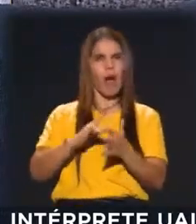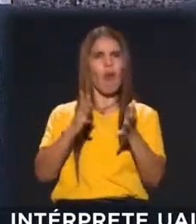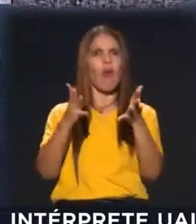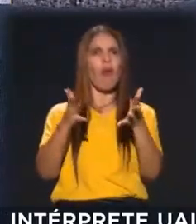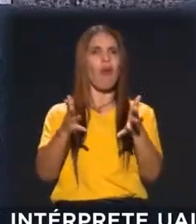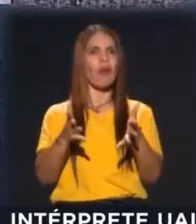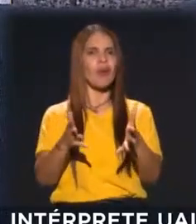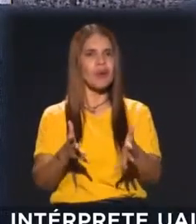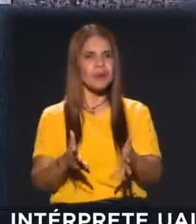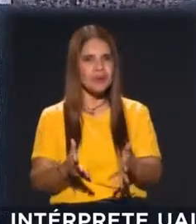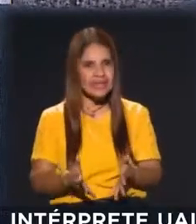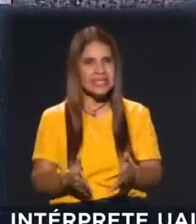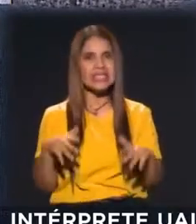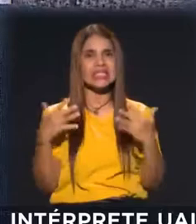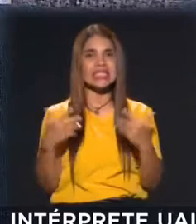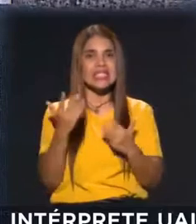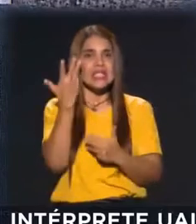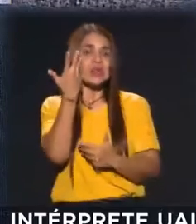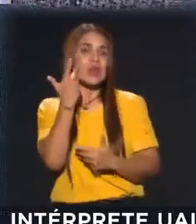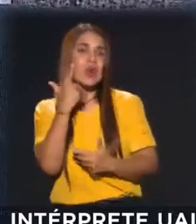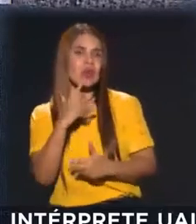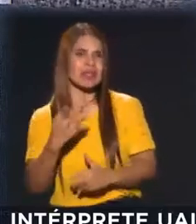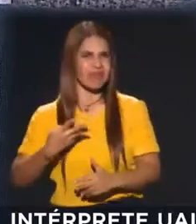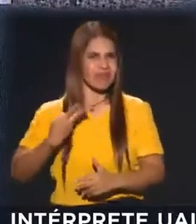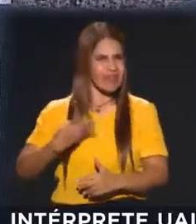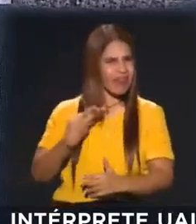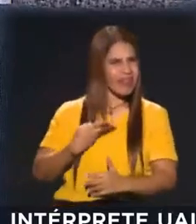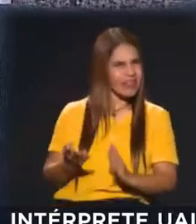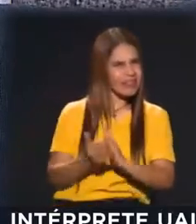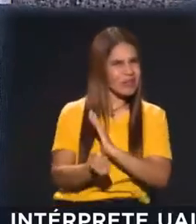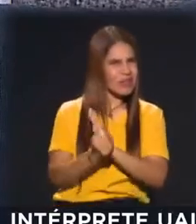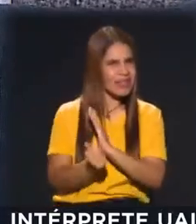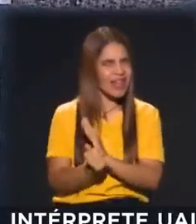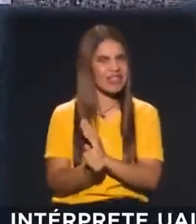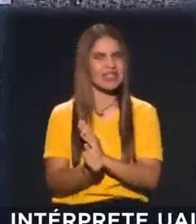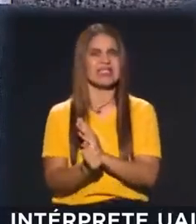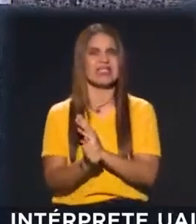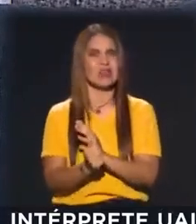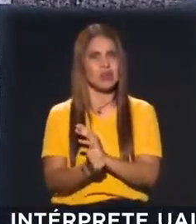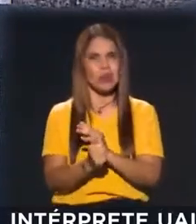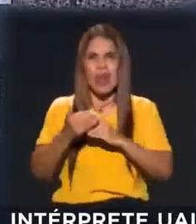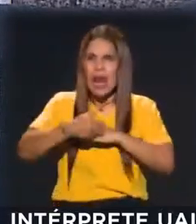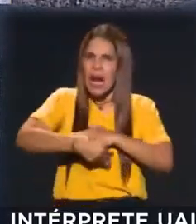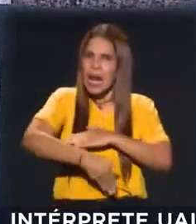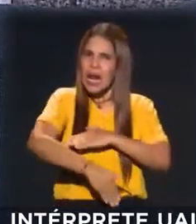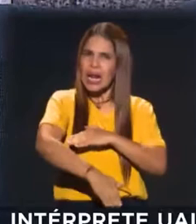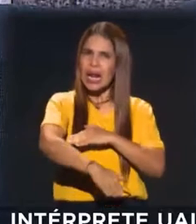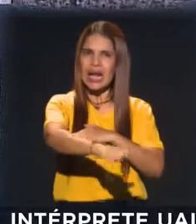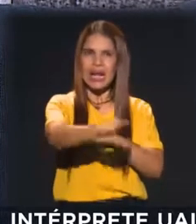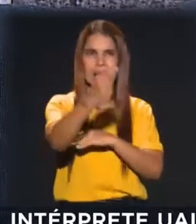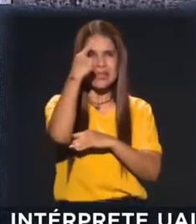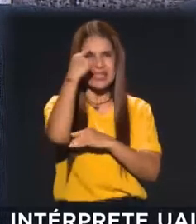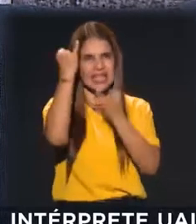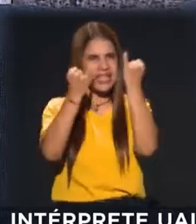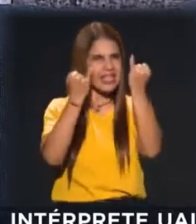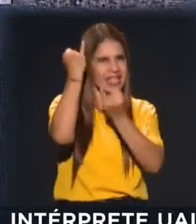realmente todos los días su potencial infinito, su capacidad infinita de pensar y